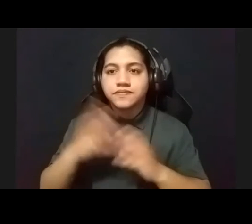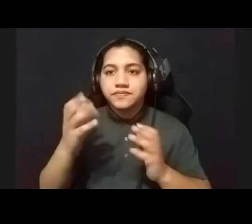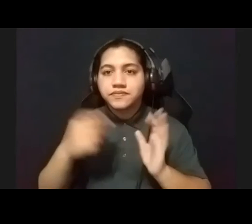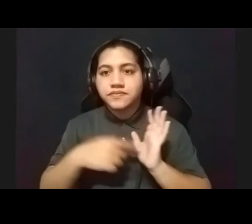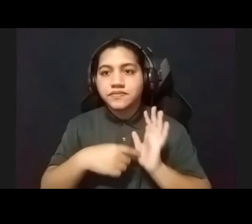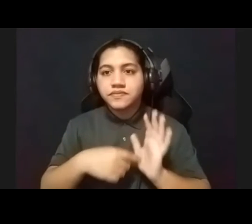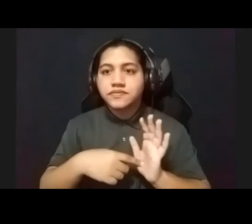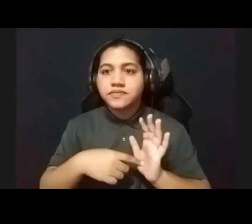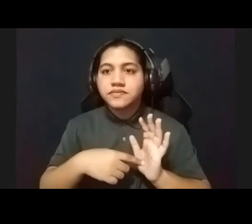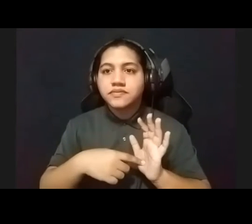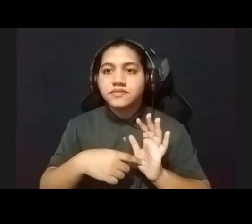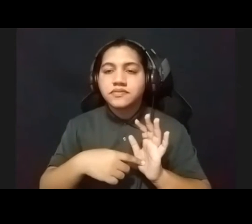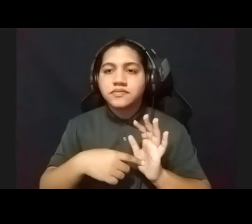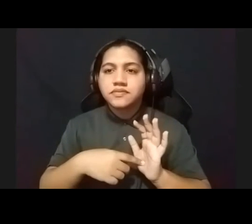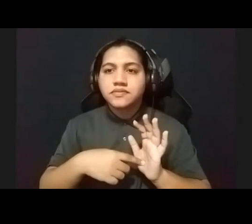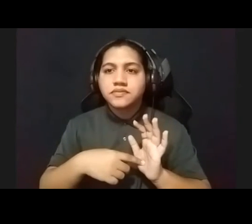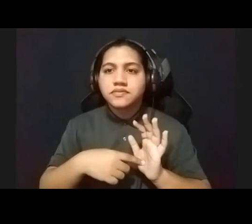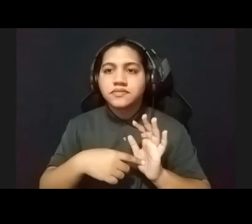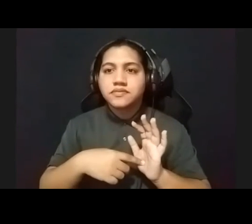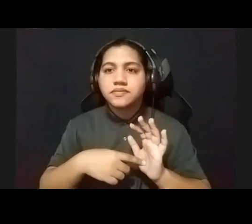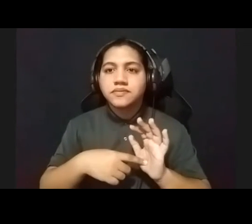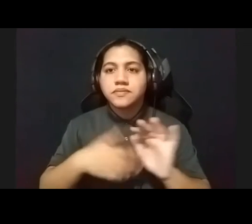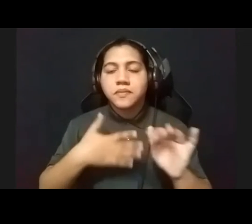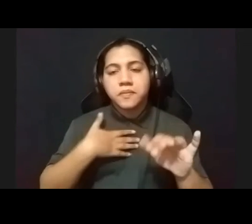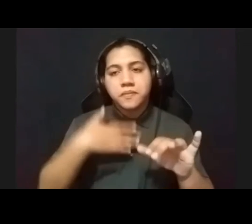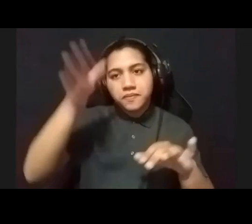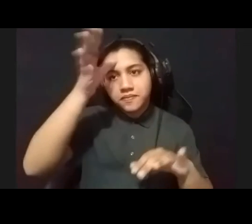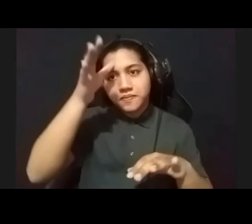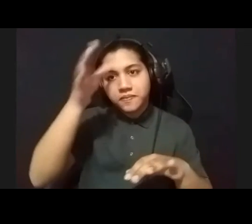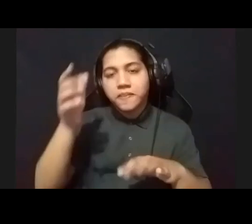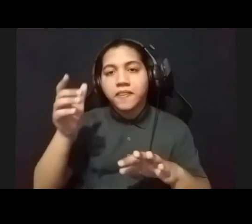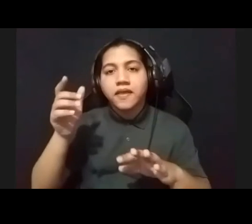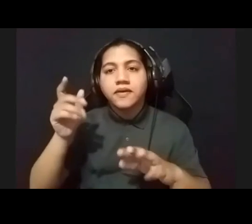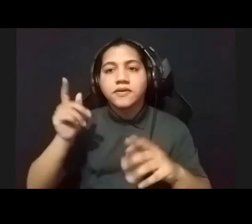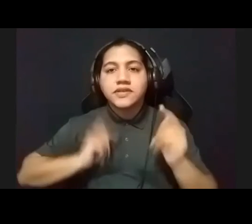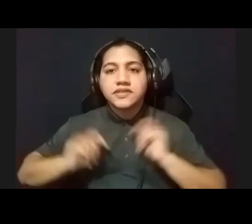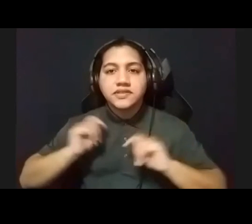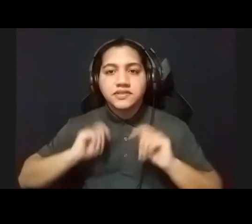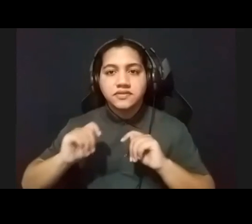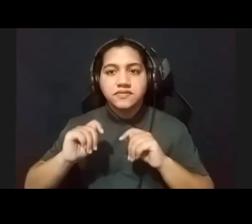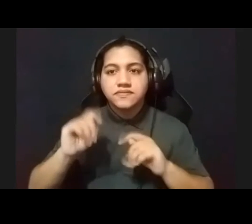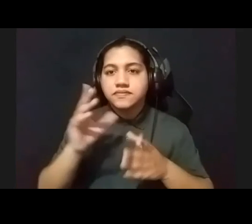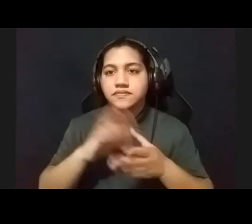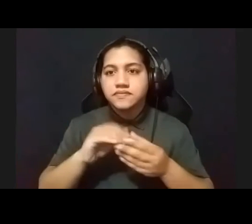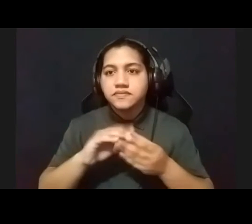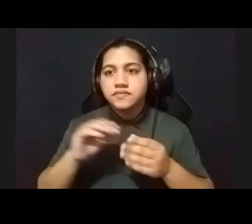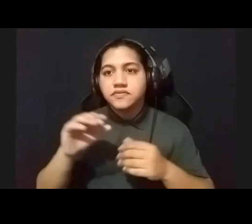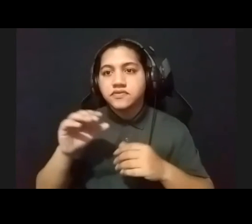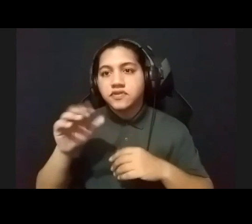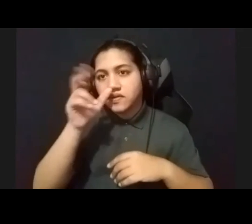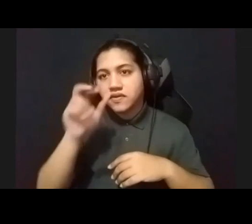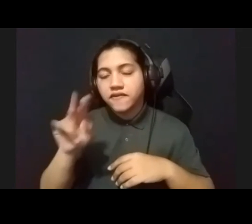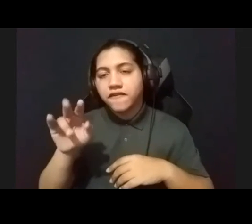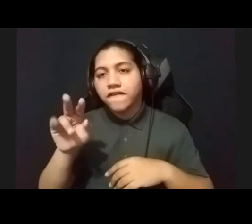el cartel que hizo mi padre para la obra de teatro Cuento de la cucarachita viudita, de Luis